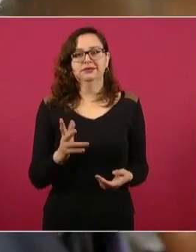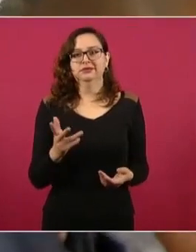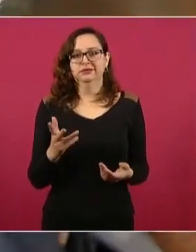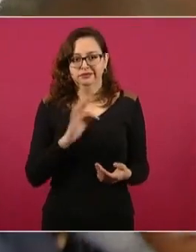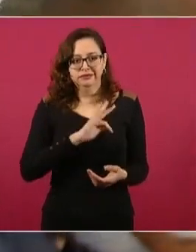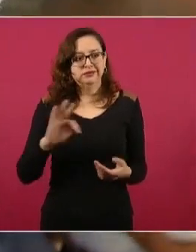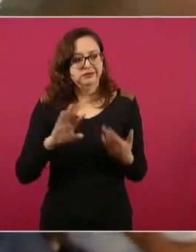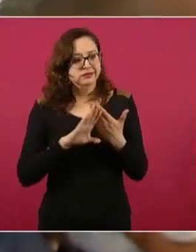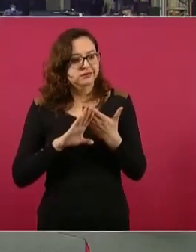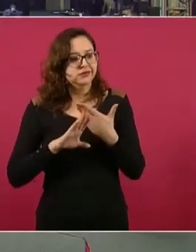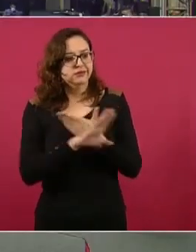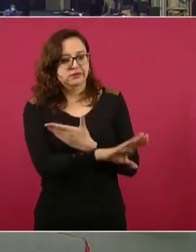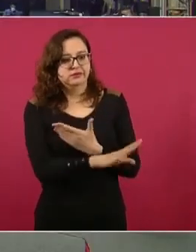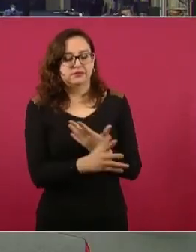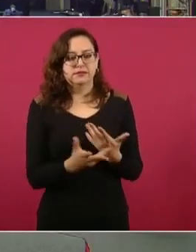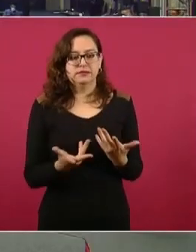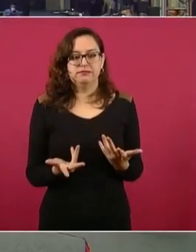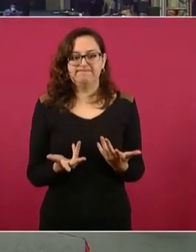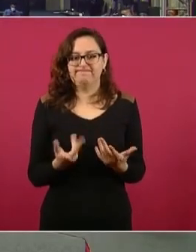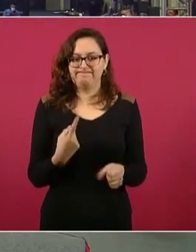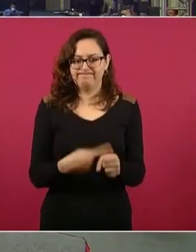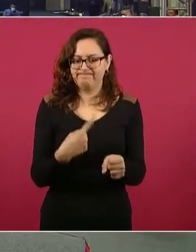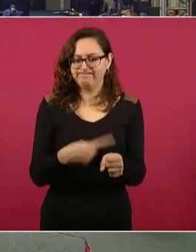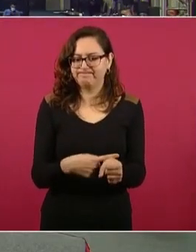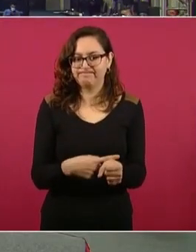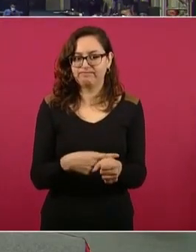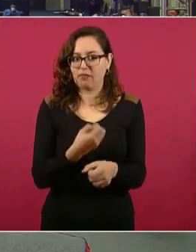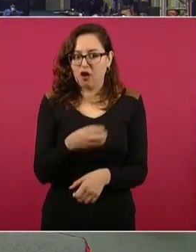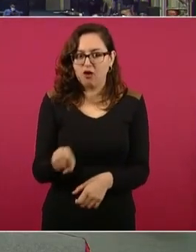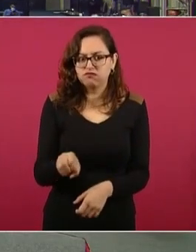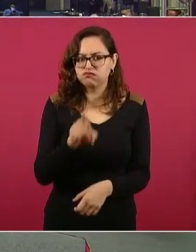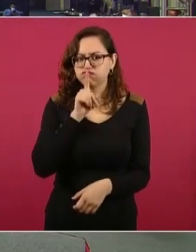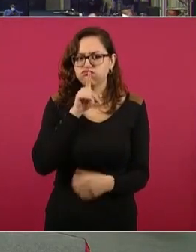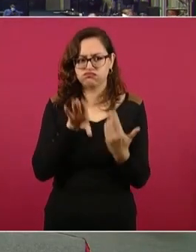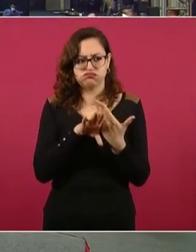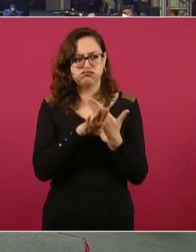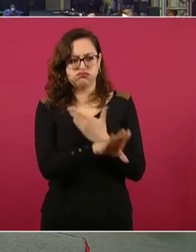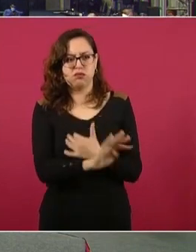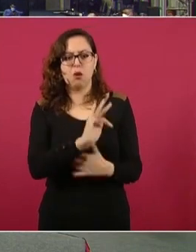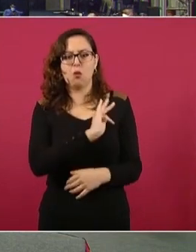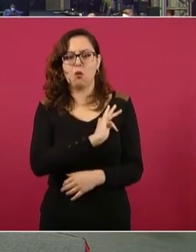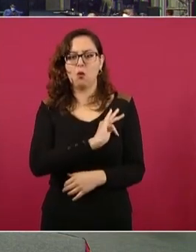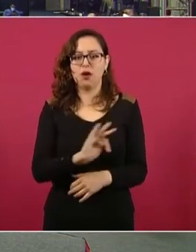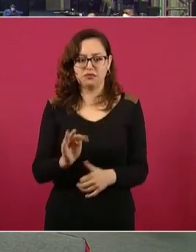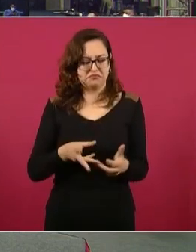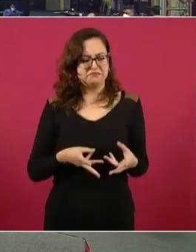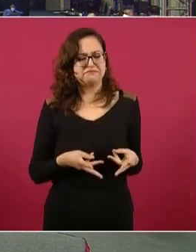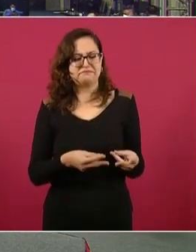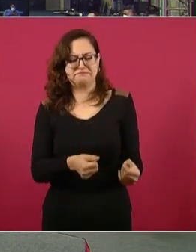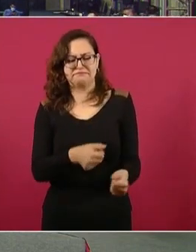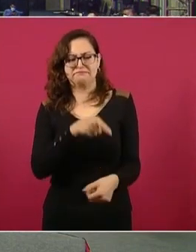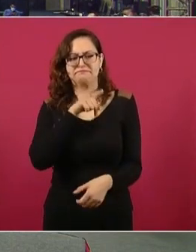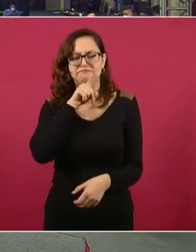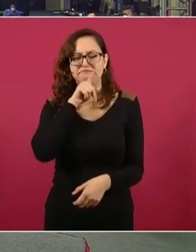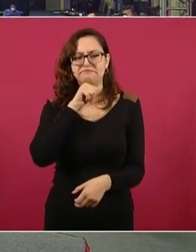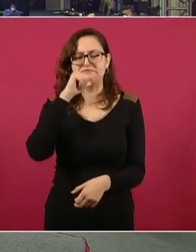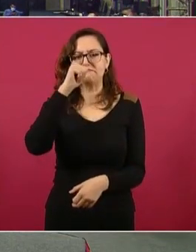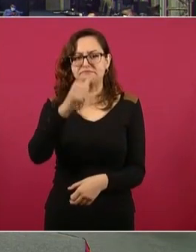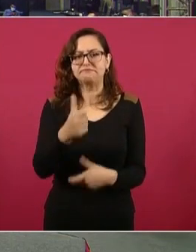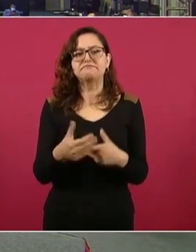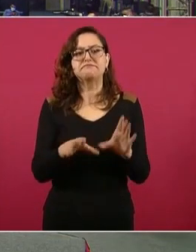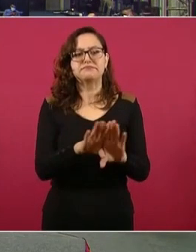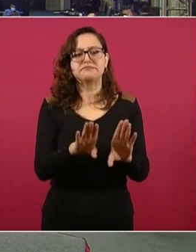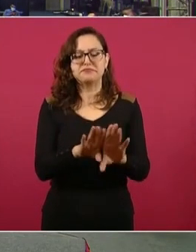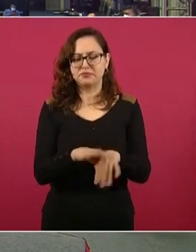y que no son tan costosas. Gracias. Sí, parte del nuevo sistema de